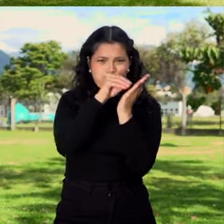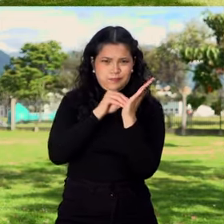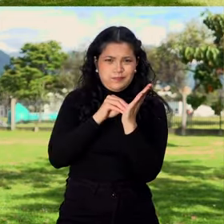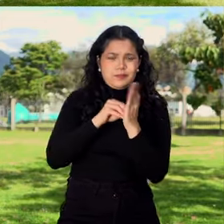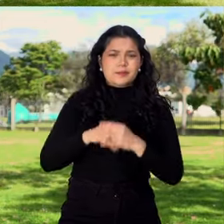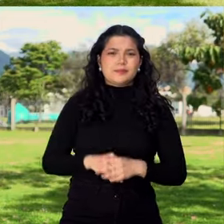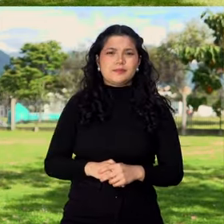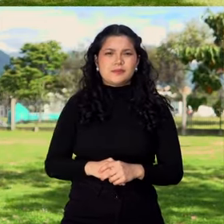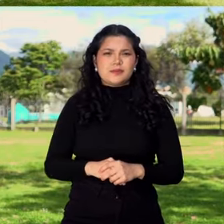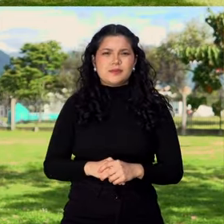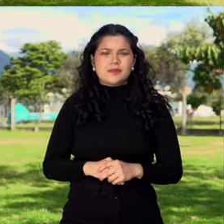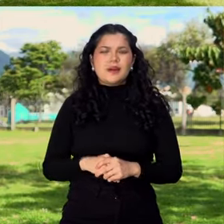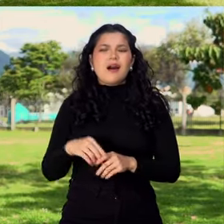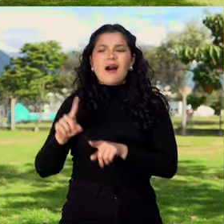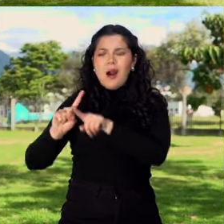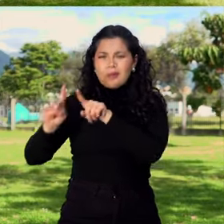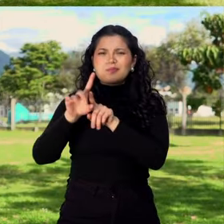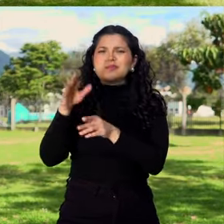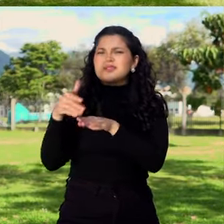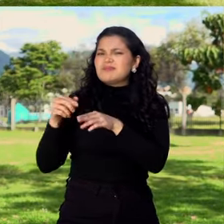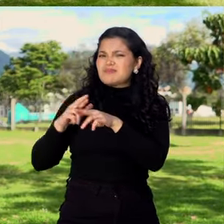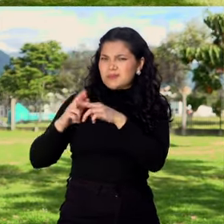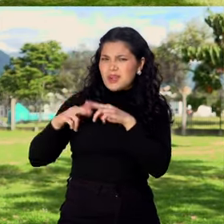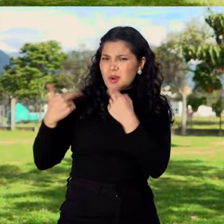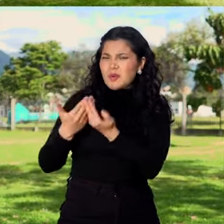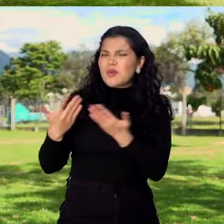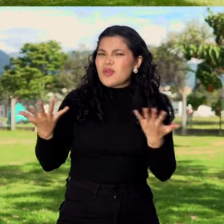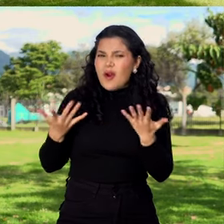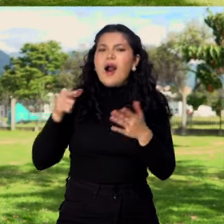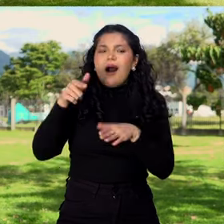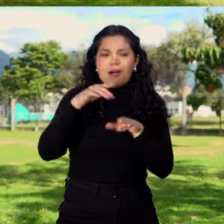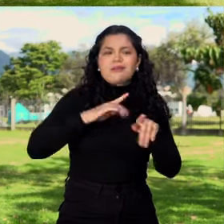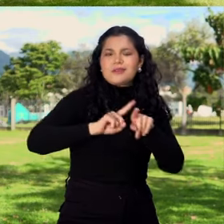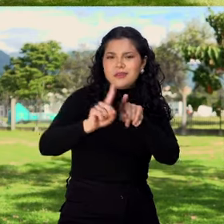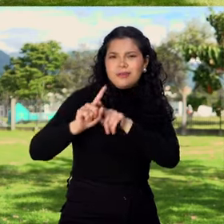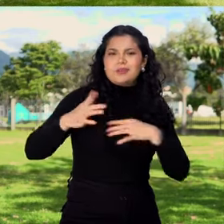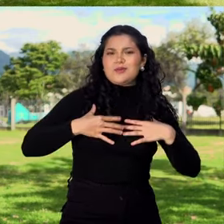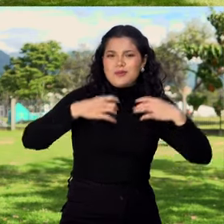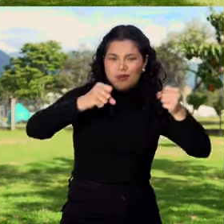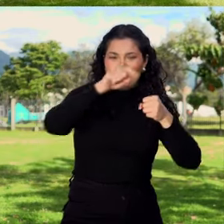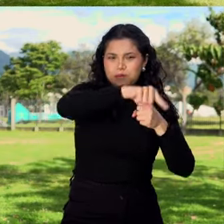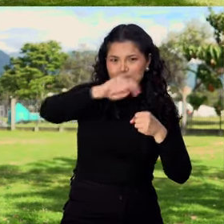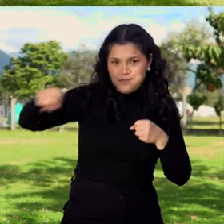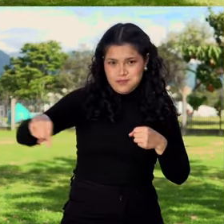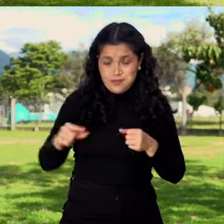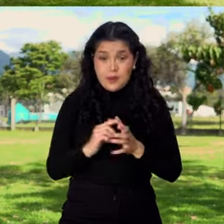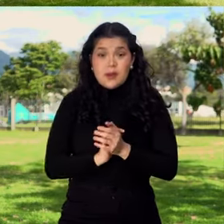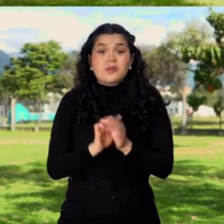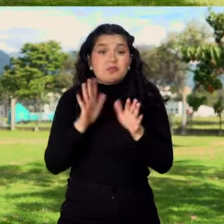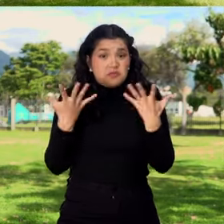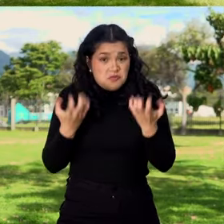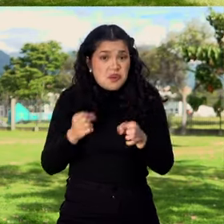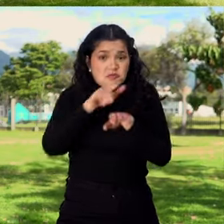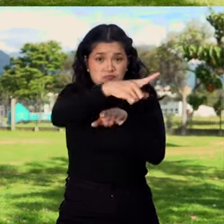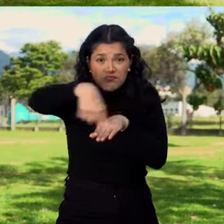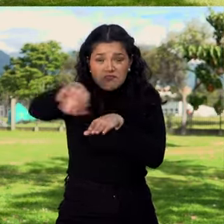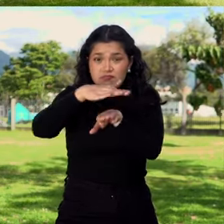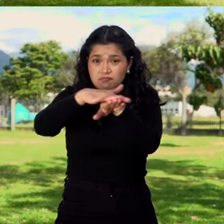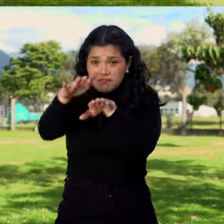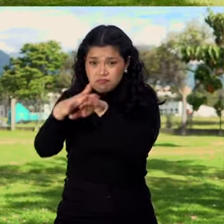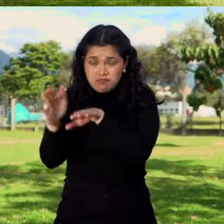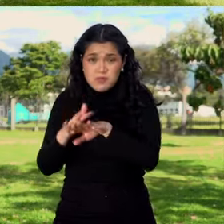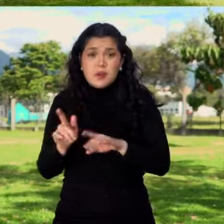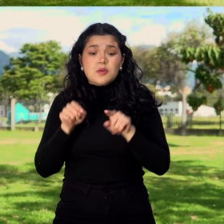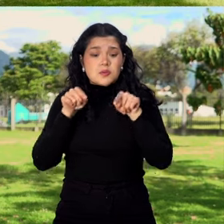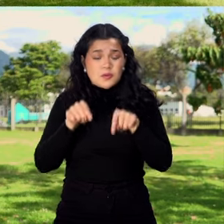cabo en las distintas sedes de nuestra Universidad de esta manera queremos hacer una invitación para que